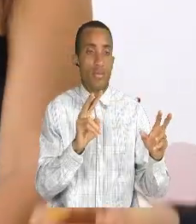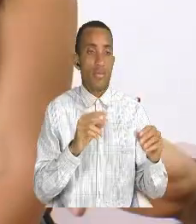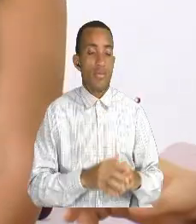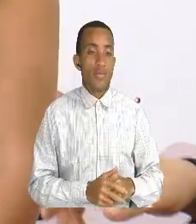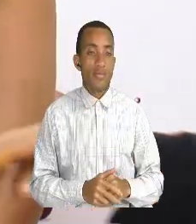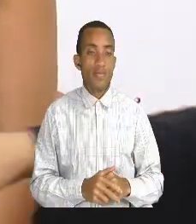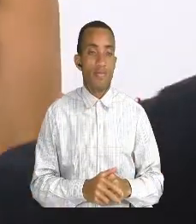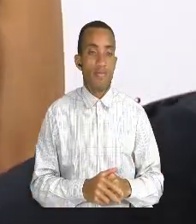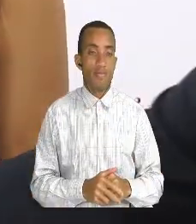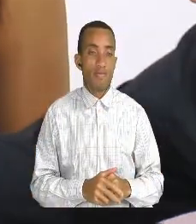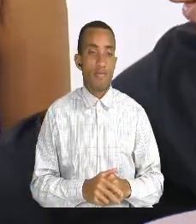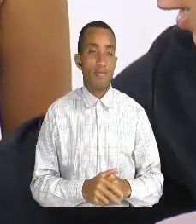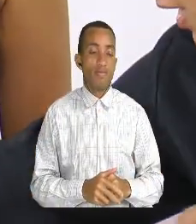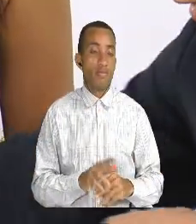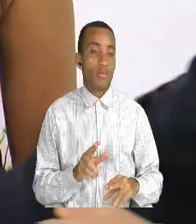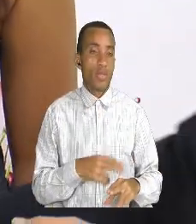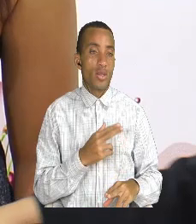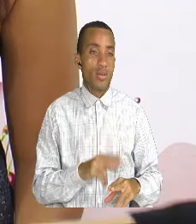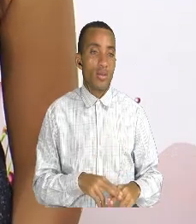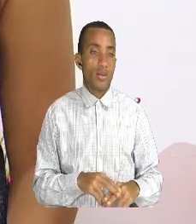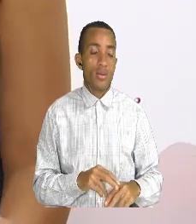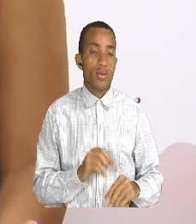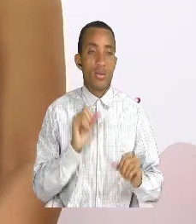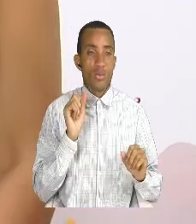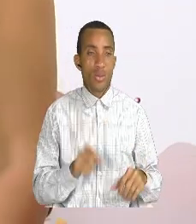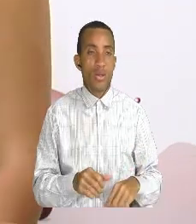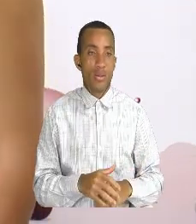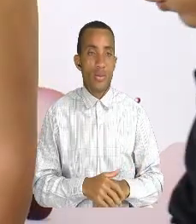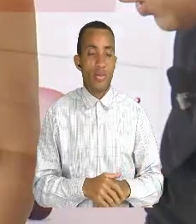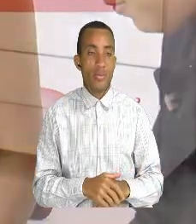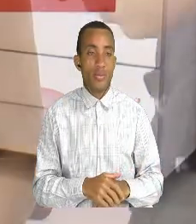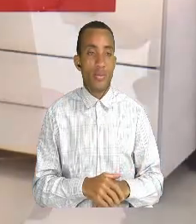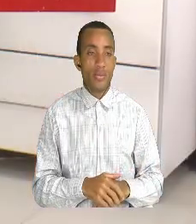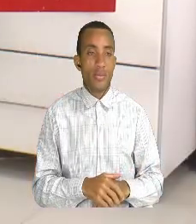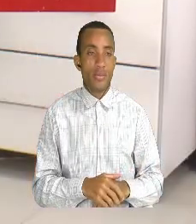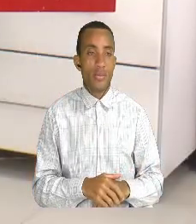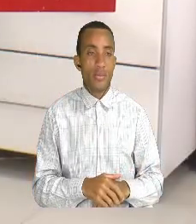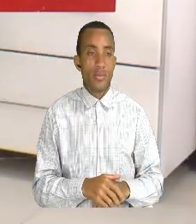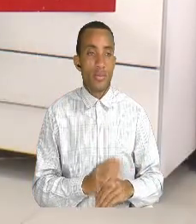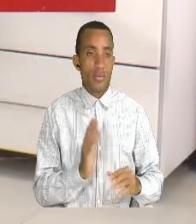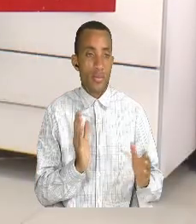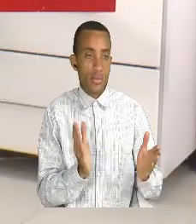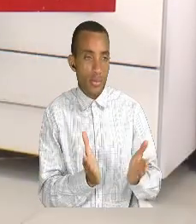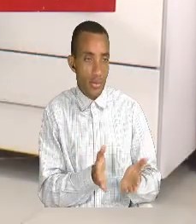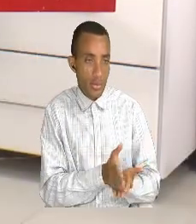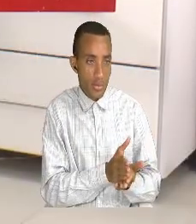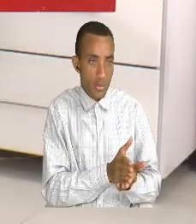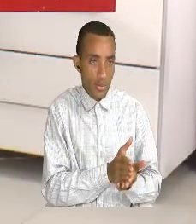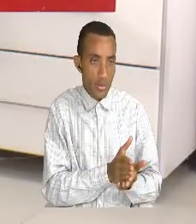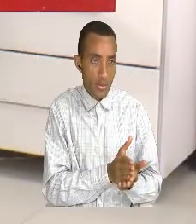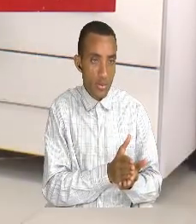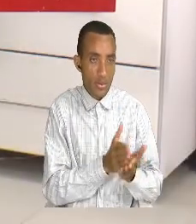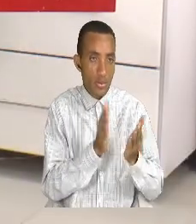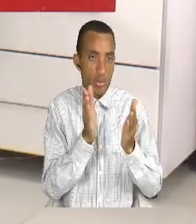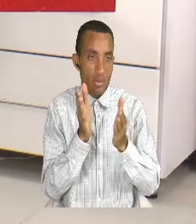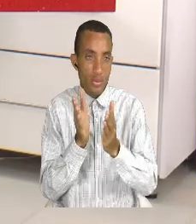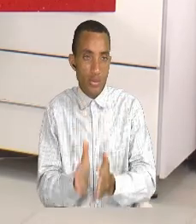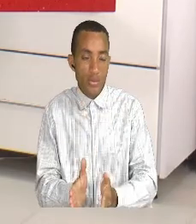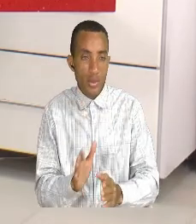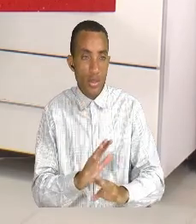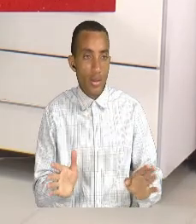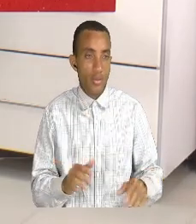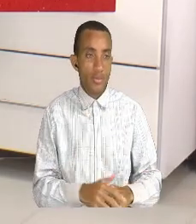favor. Vamos a hacer. Pues normalmente para no levantar la tabla podemos utilizar, digamos, con nuestra mano, nuestro cuchillo. Y así. Okay. ¿Sí? Bueno,